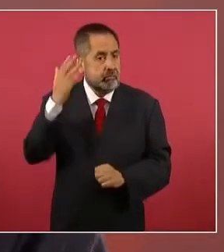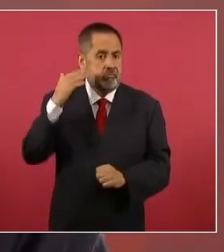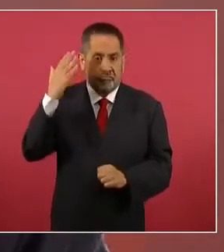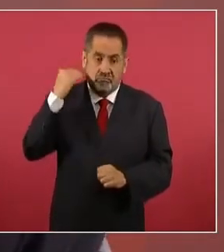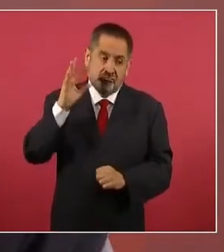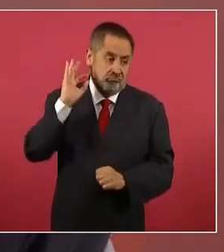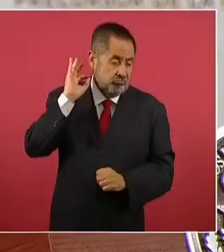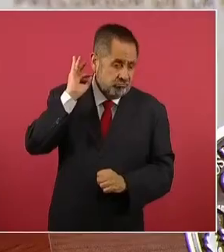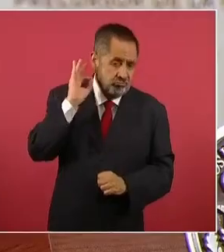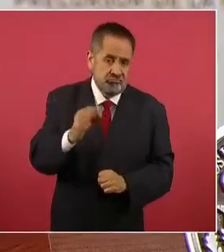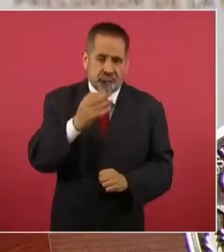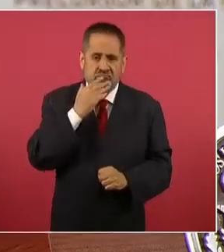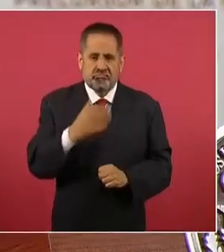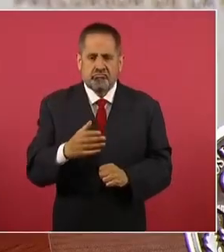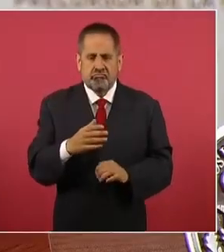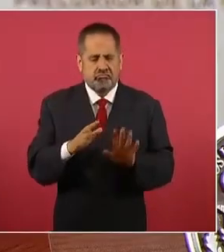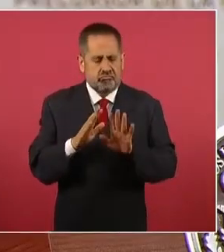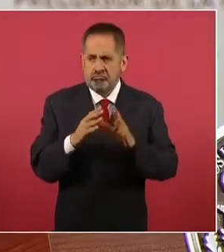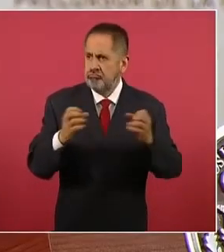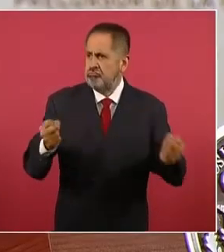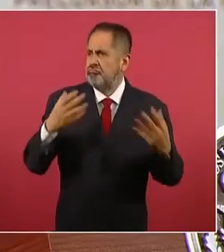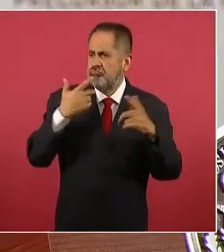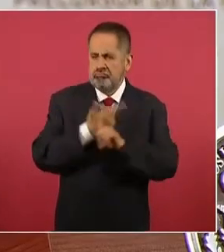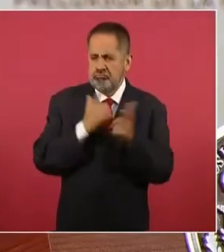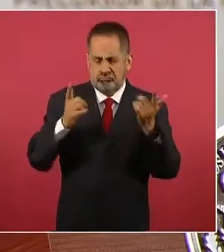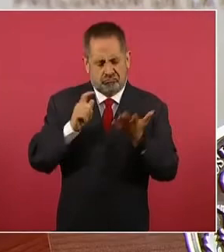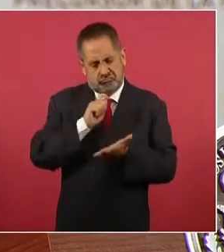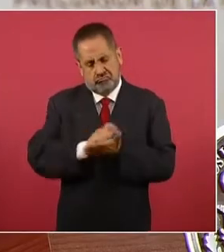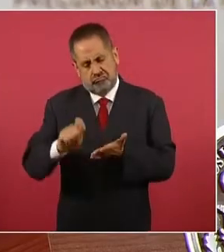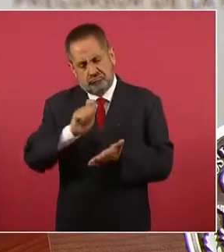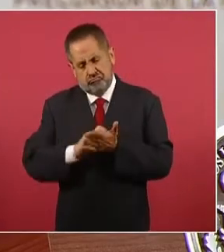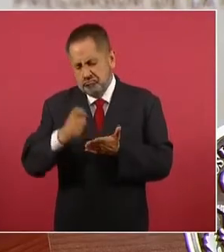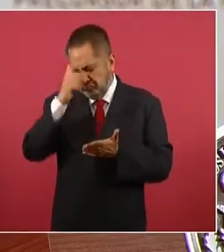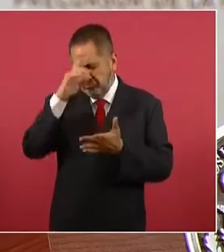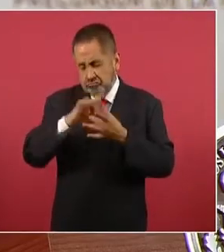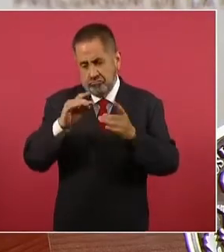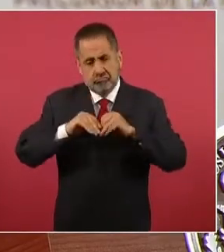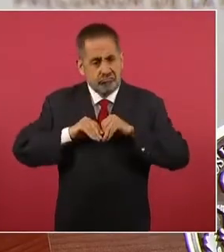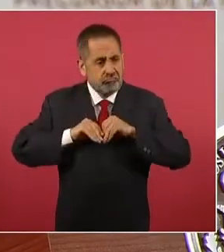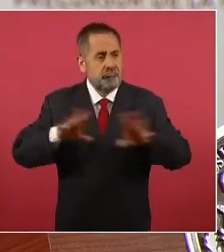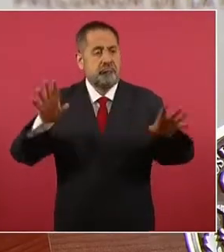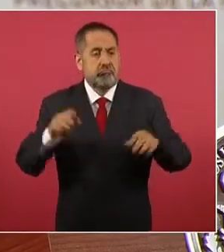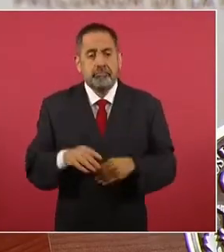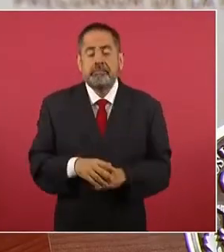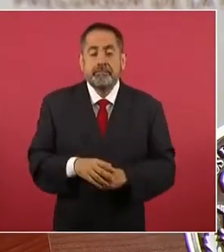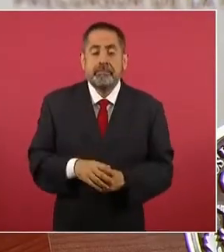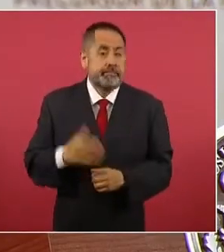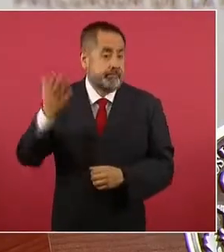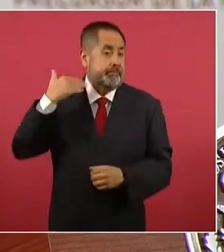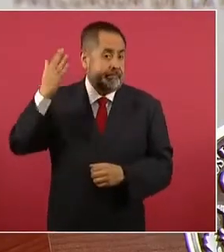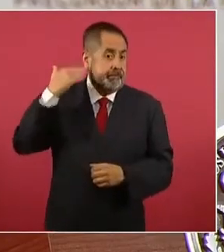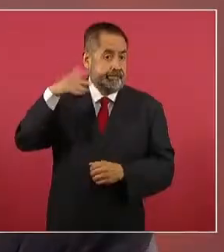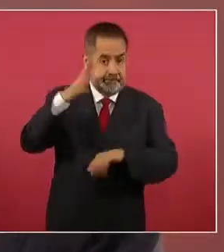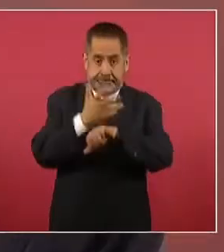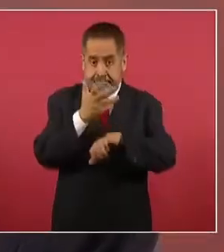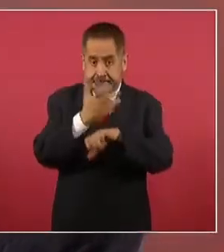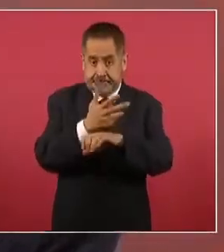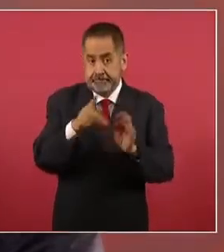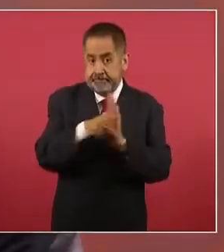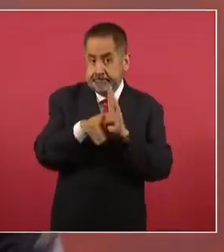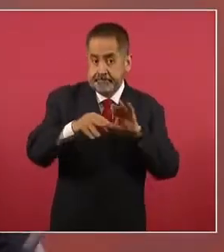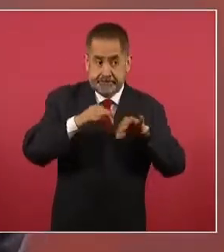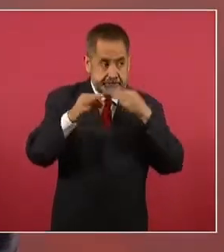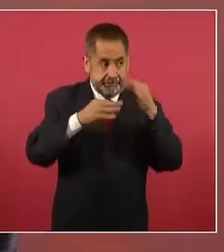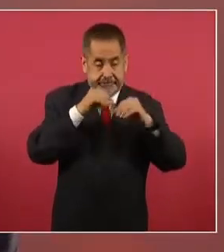característica de actuar con absoluta libertad. Tenían dos cosas importantes. Se decía que la prensa